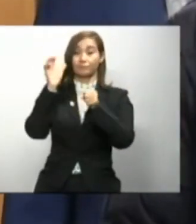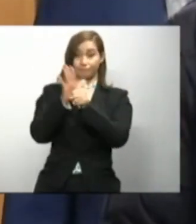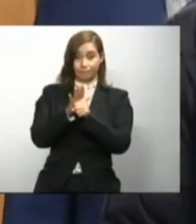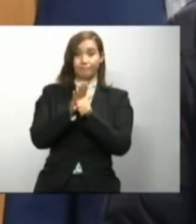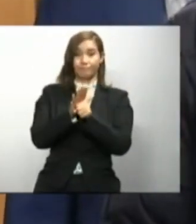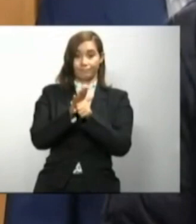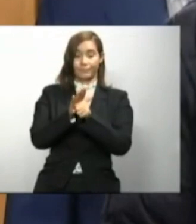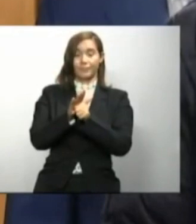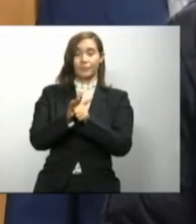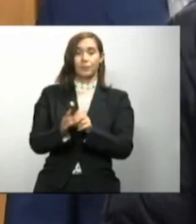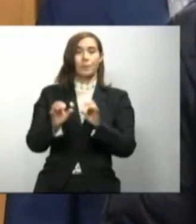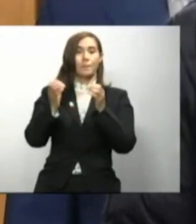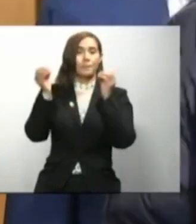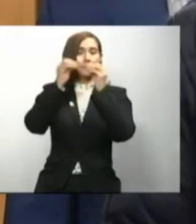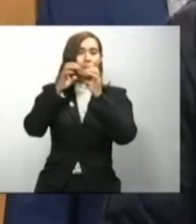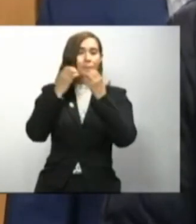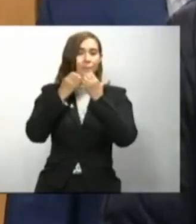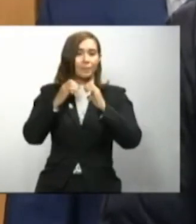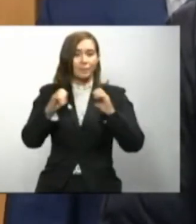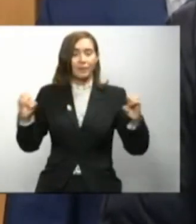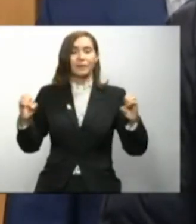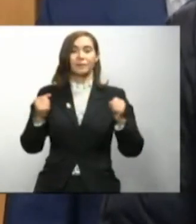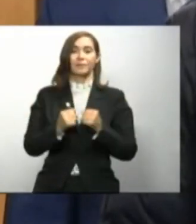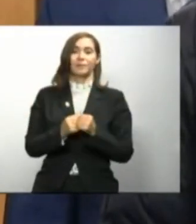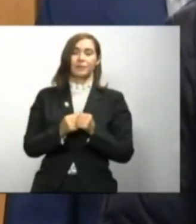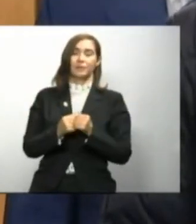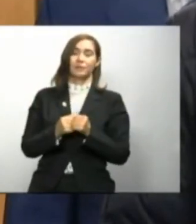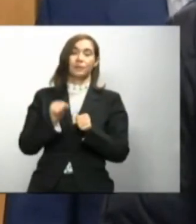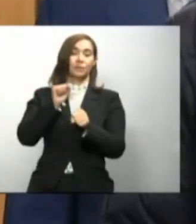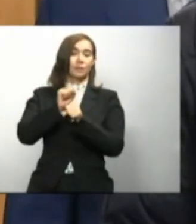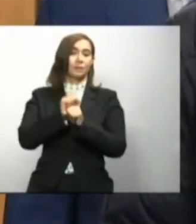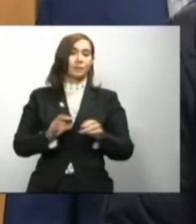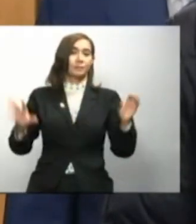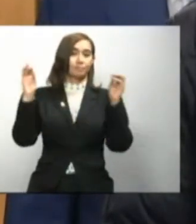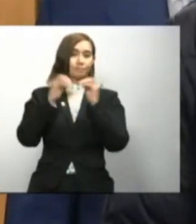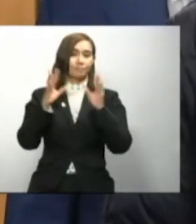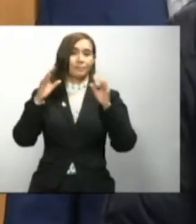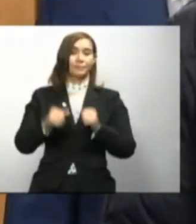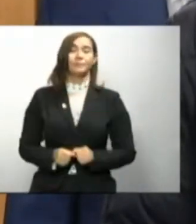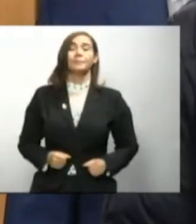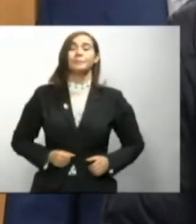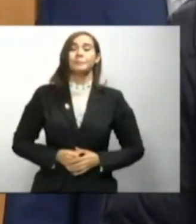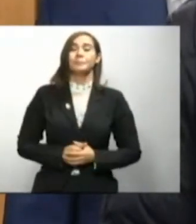luchar cada día para hacer más eficiente nuestro país